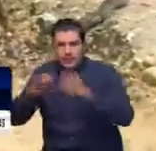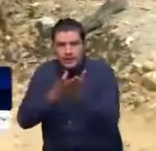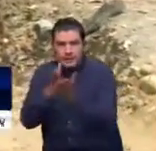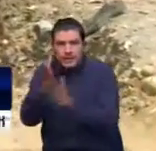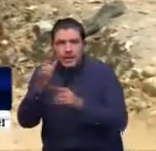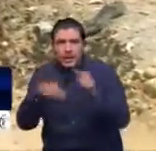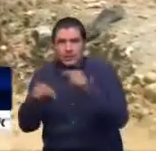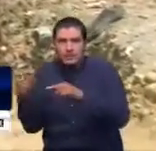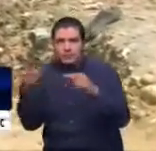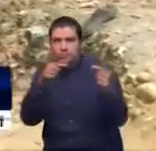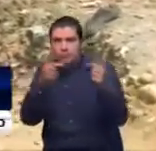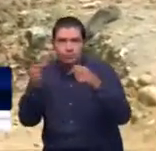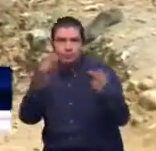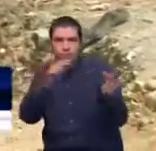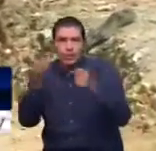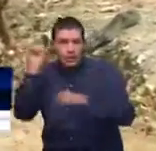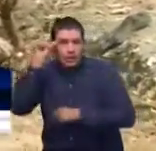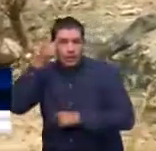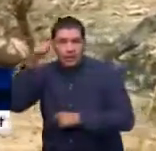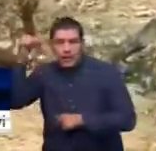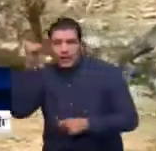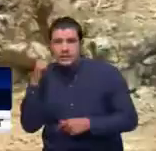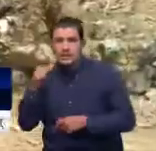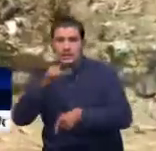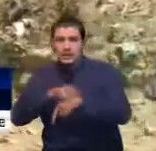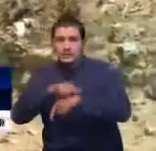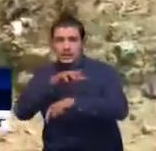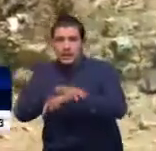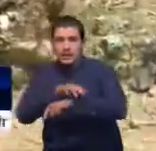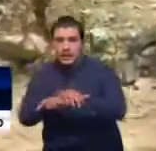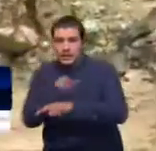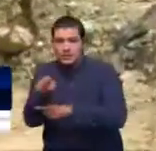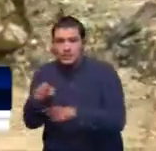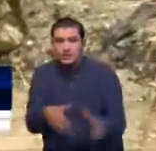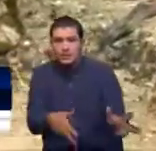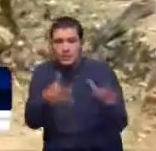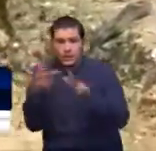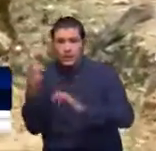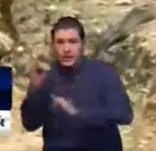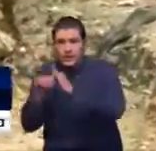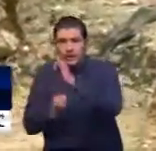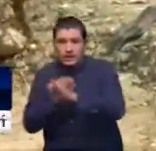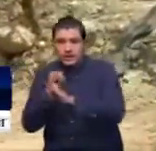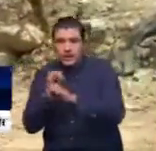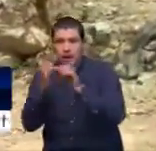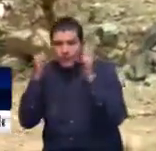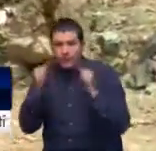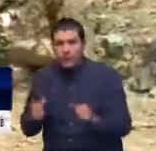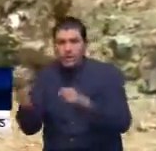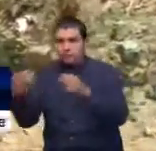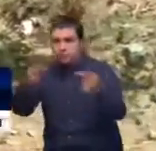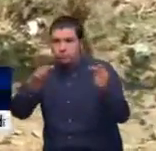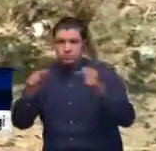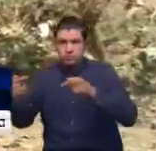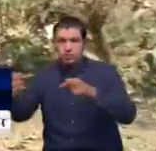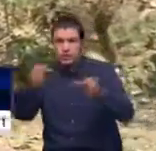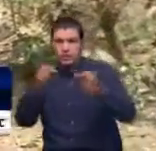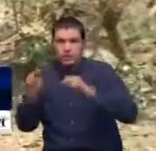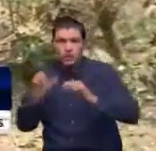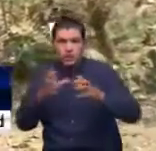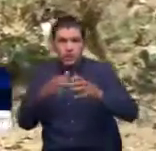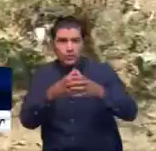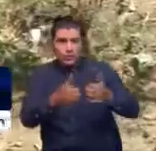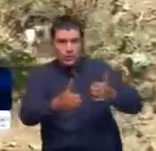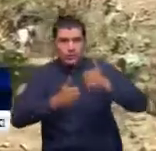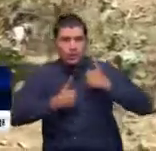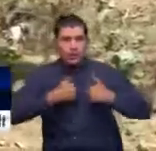algunos enfrentamientos. Recordamos que ayer en horas de la tarde en el puente internacional Simón Bolívar, duros enfrentamientos también entre la guardia